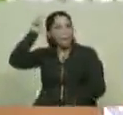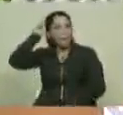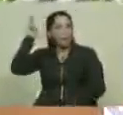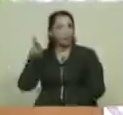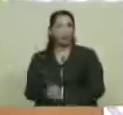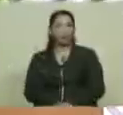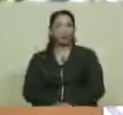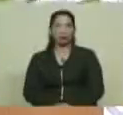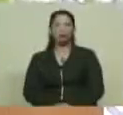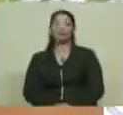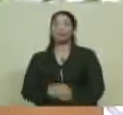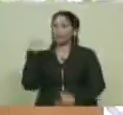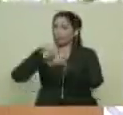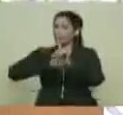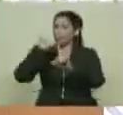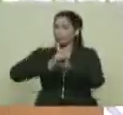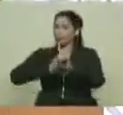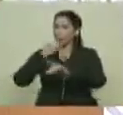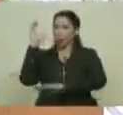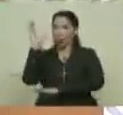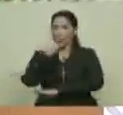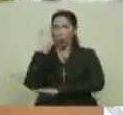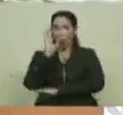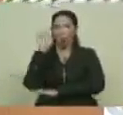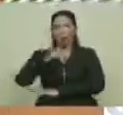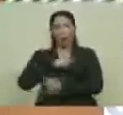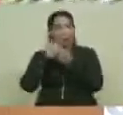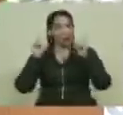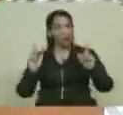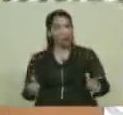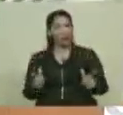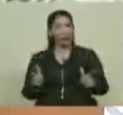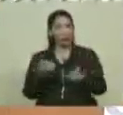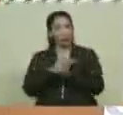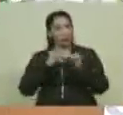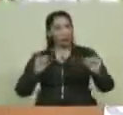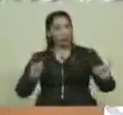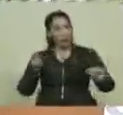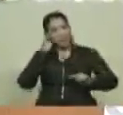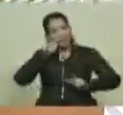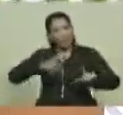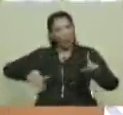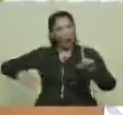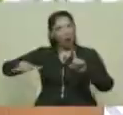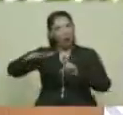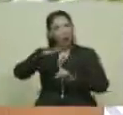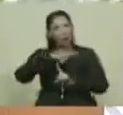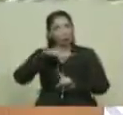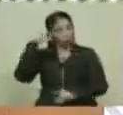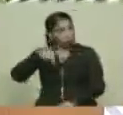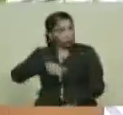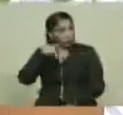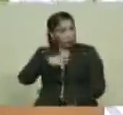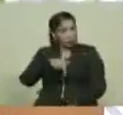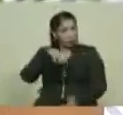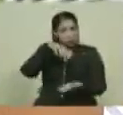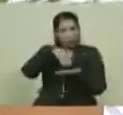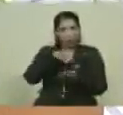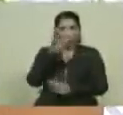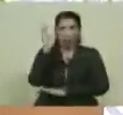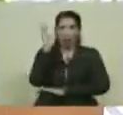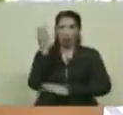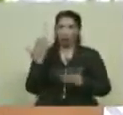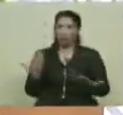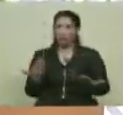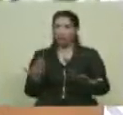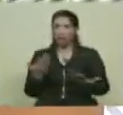Combatió en Colombia, en Perú, por la libertad y por la independencia de esos pueblos. De aquí, del estado Lara. No, nunca